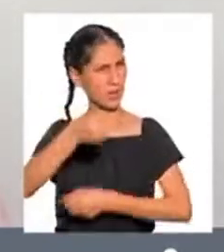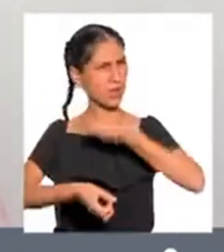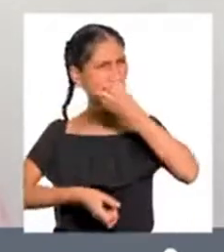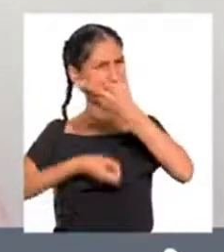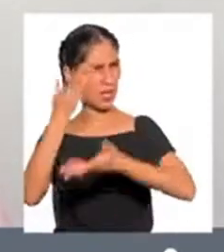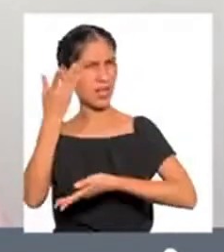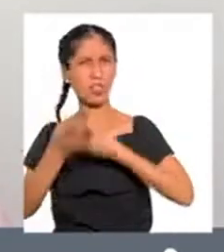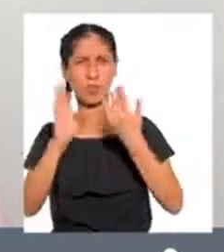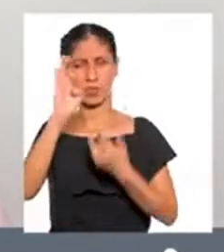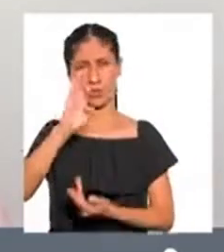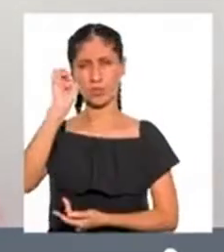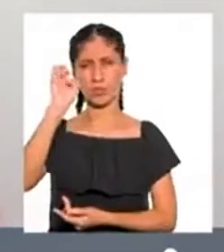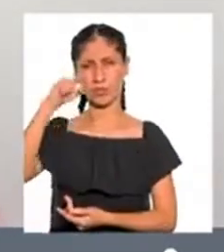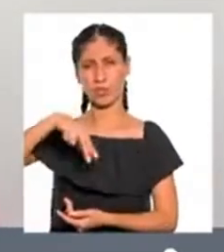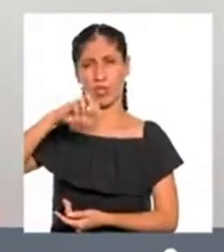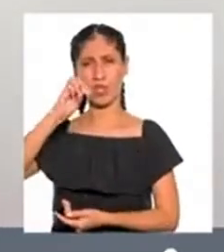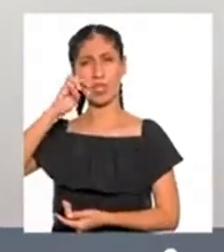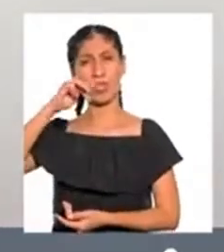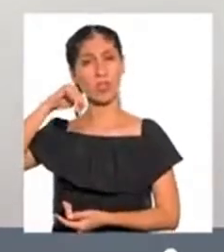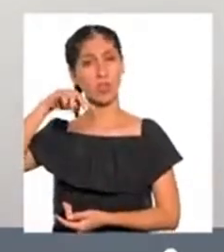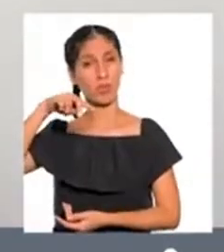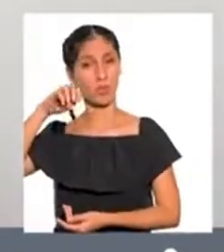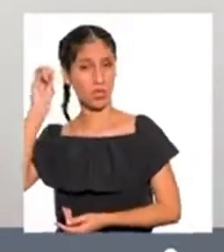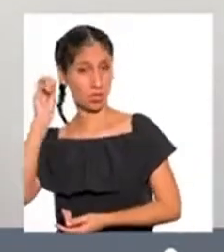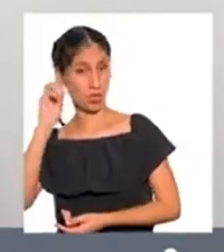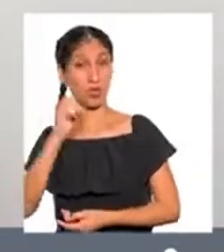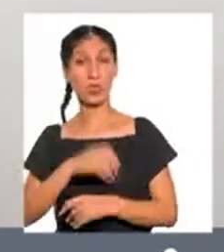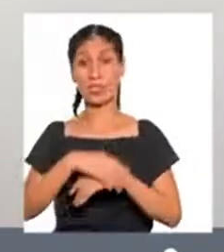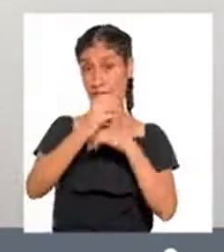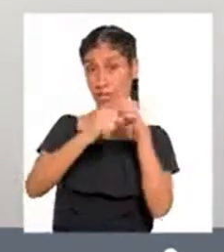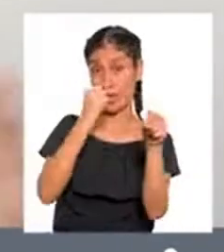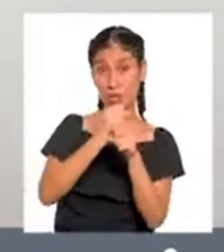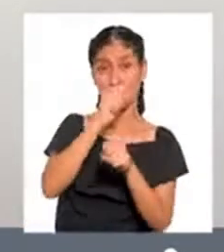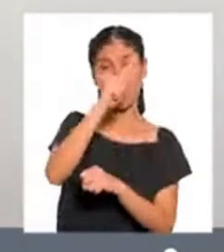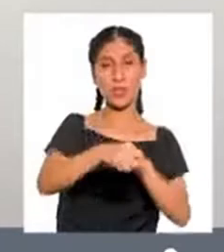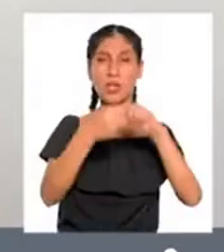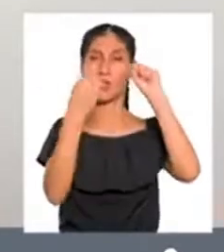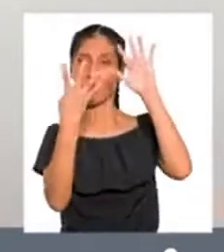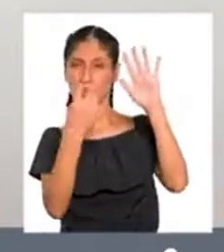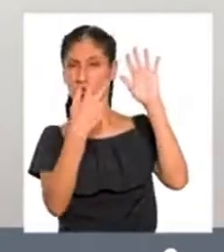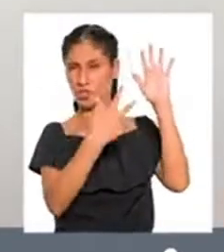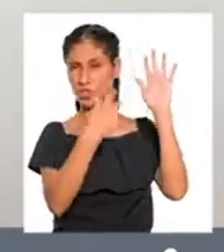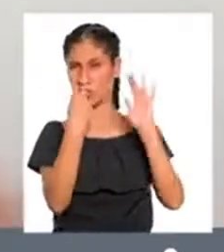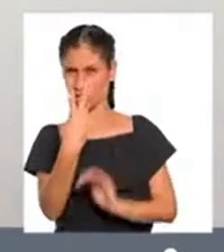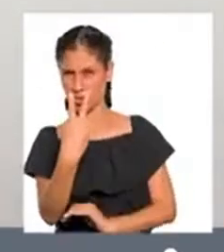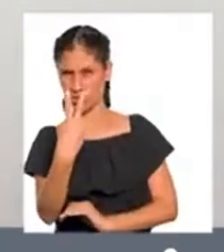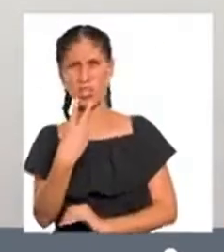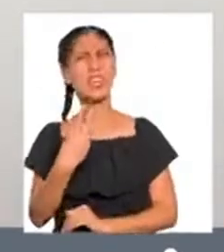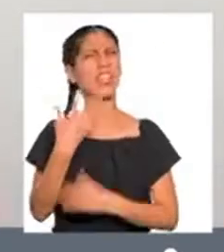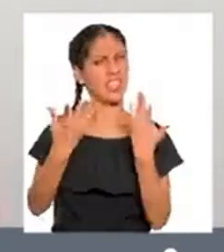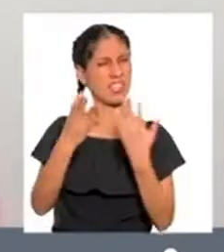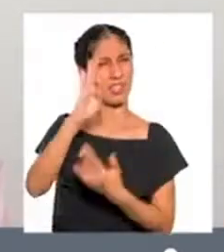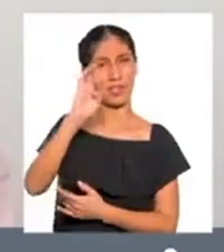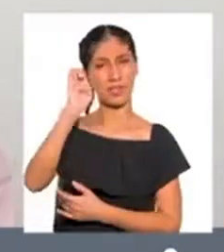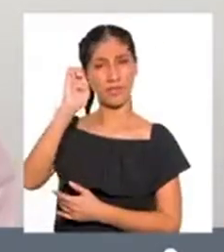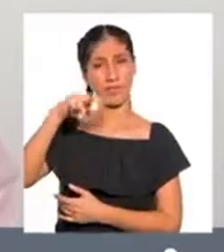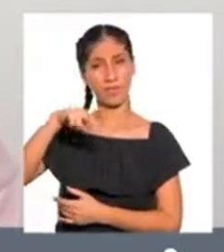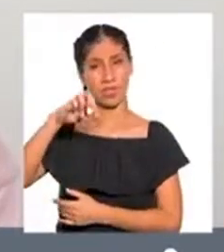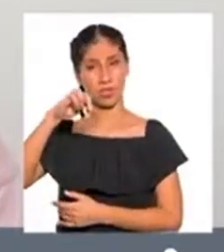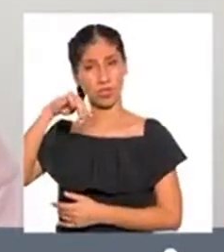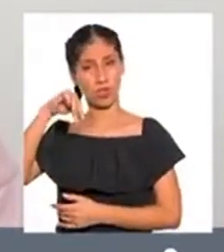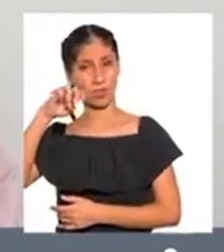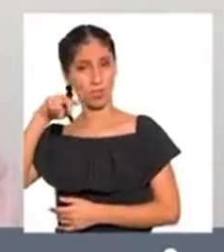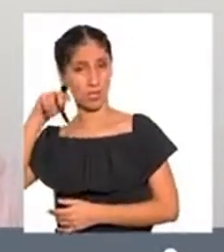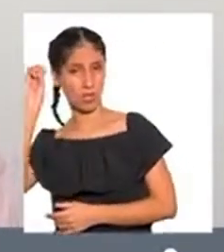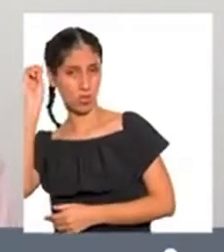un fenómeno climatológico que ocurrió en 1982, el fenómeno del Niño. El fenómeno del Niño